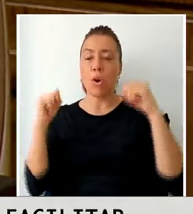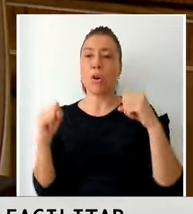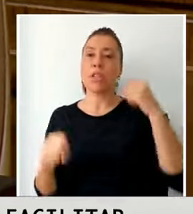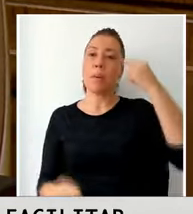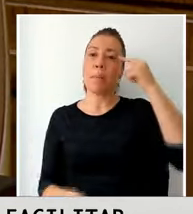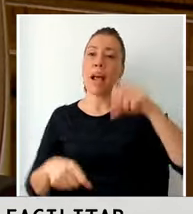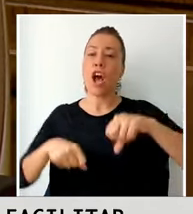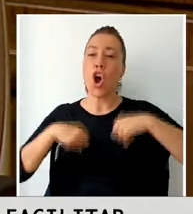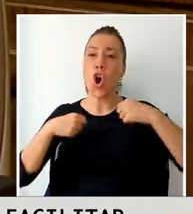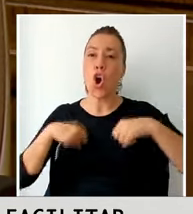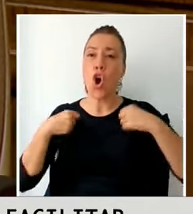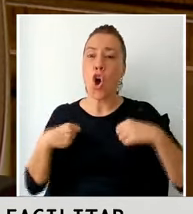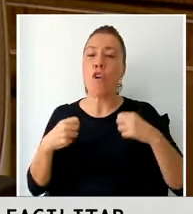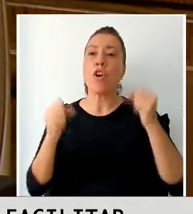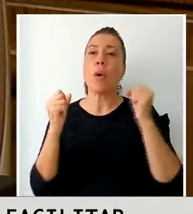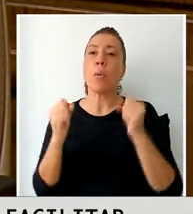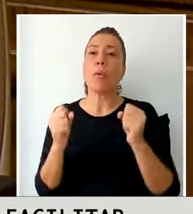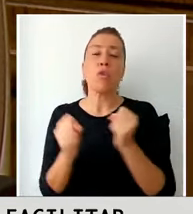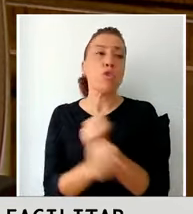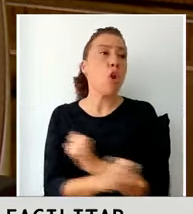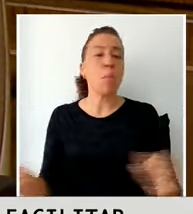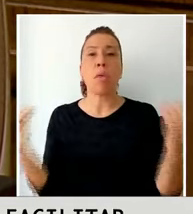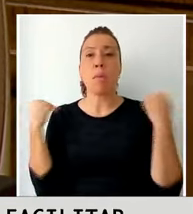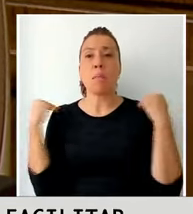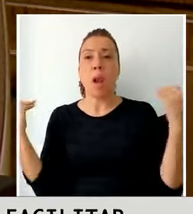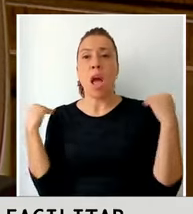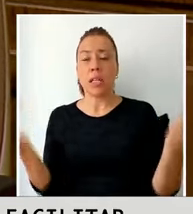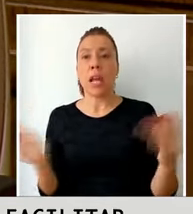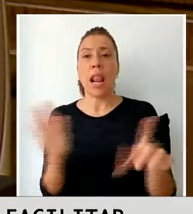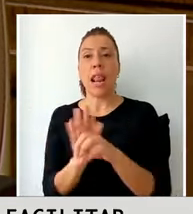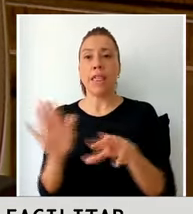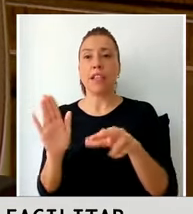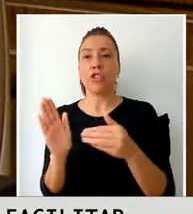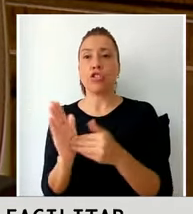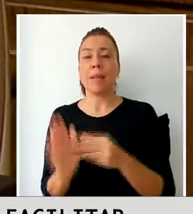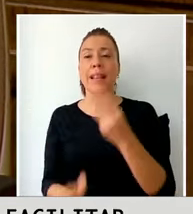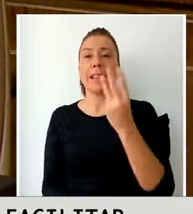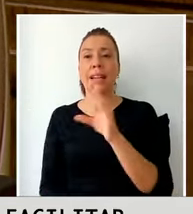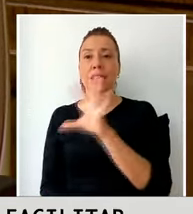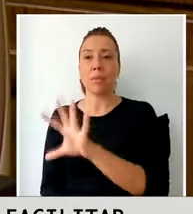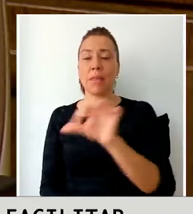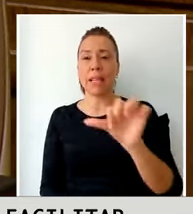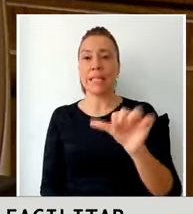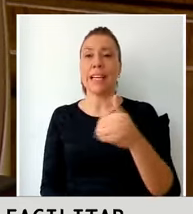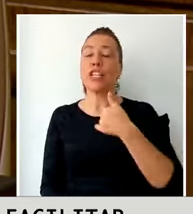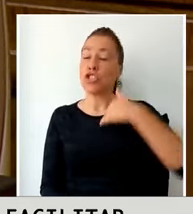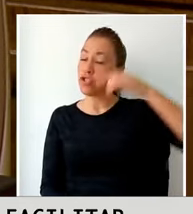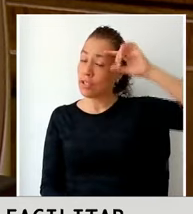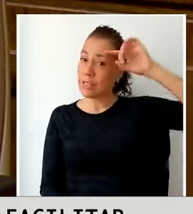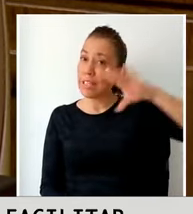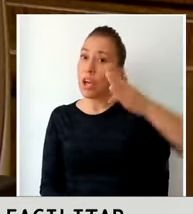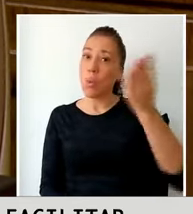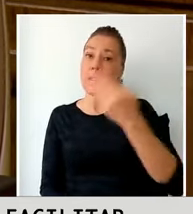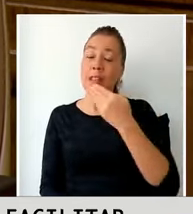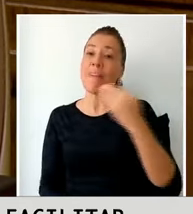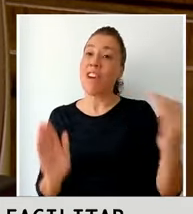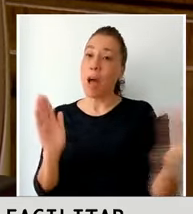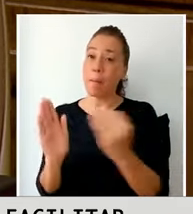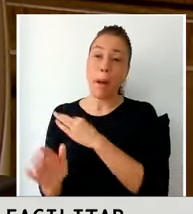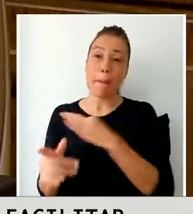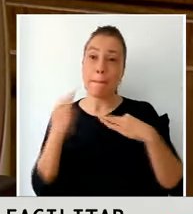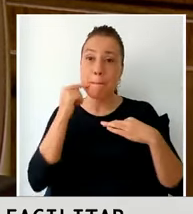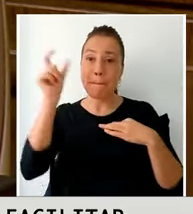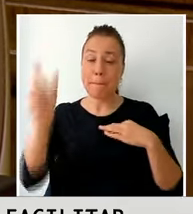puedan lo puedan practicar y la ley dice yo mil tres cincuenta y seis que yo sé que usted también lo va a apoyar ministro para que